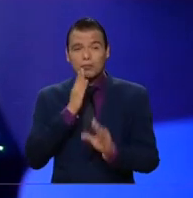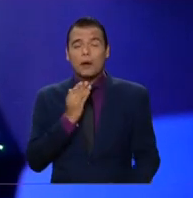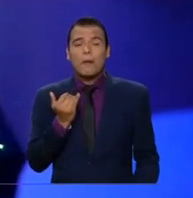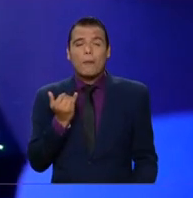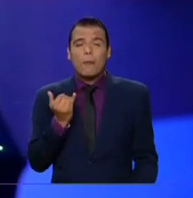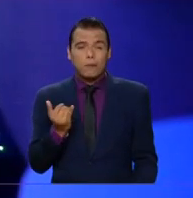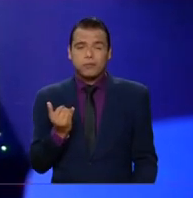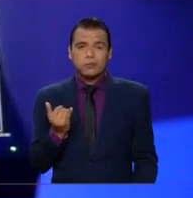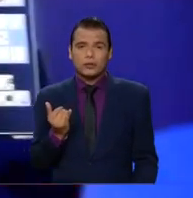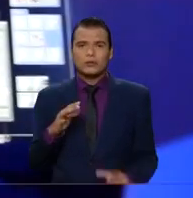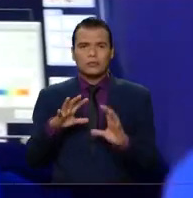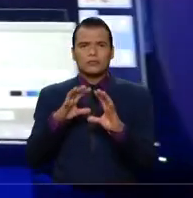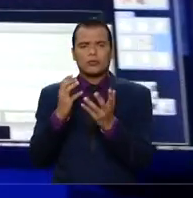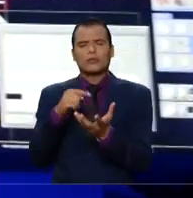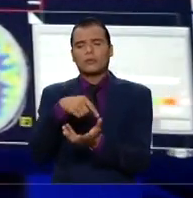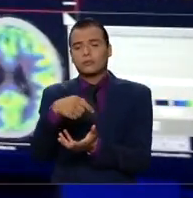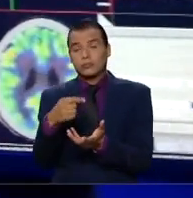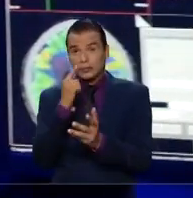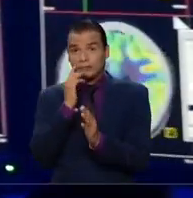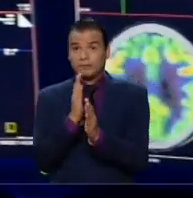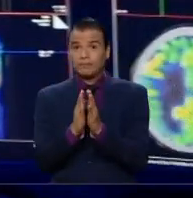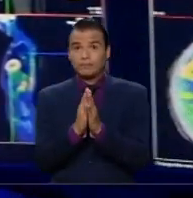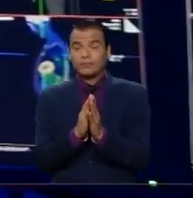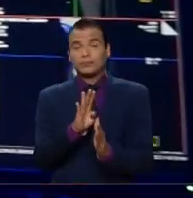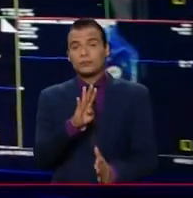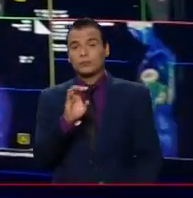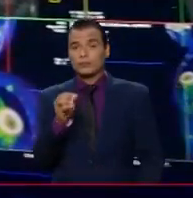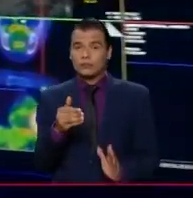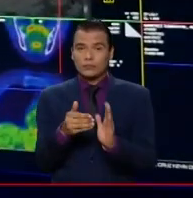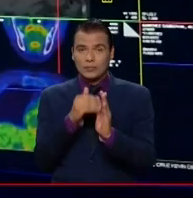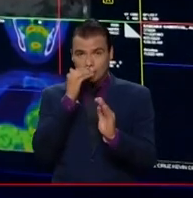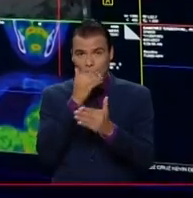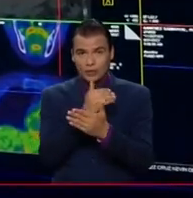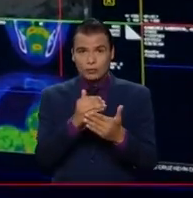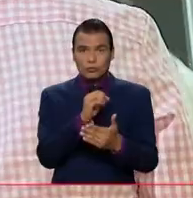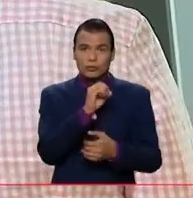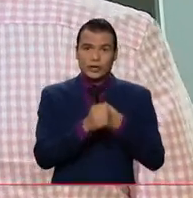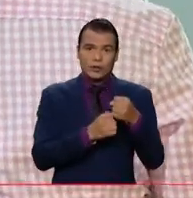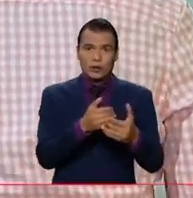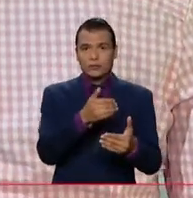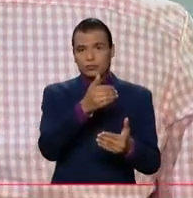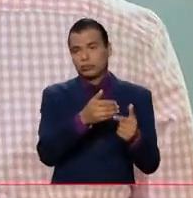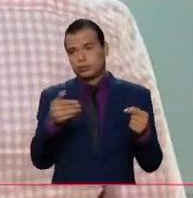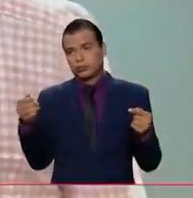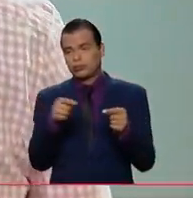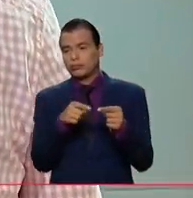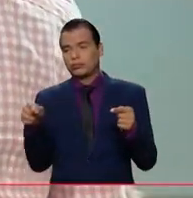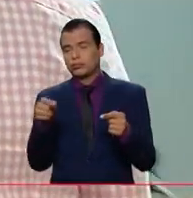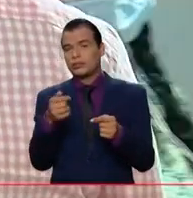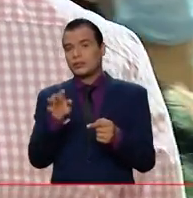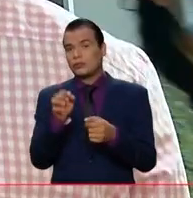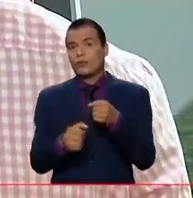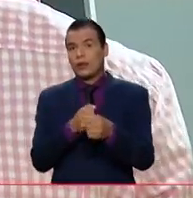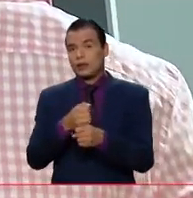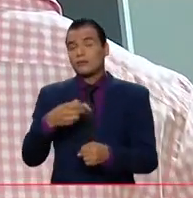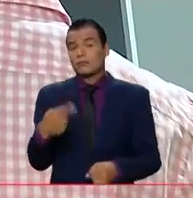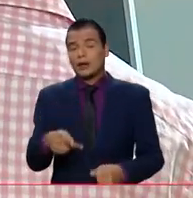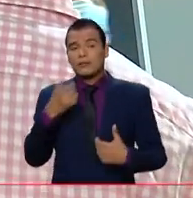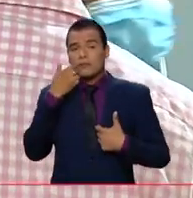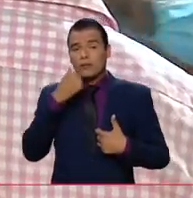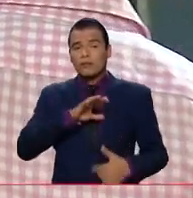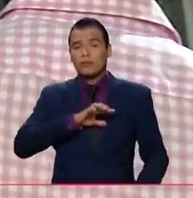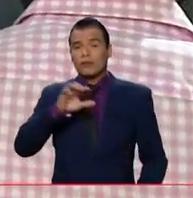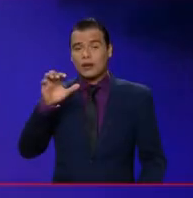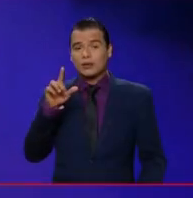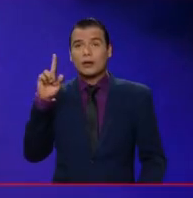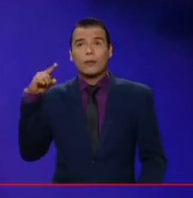En el mundo las cifras son preocupantes. 400.000 niños entre 0 y 19 años se diagnostican con esta enfermedad que se constituye en la segunda